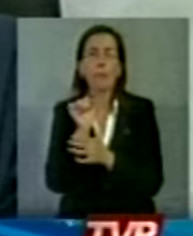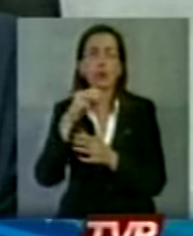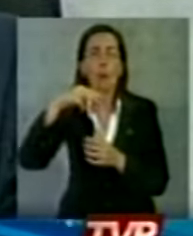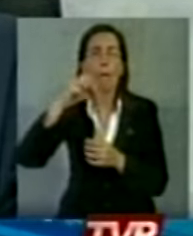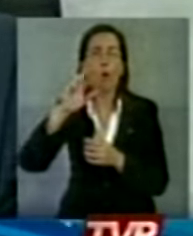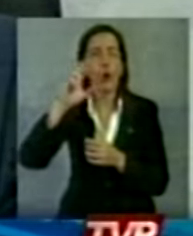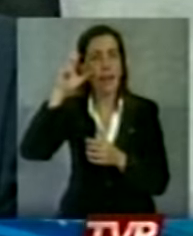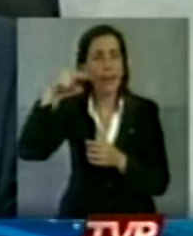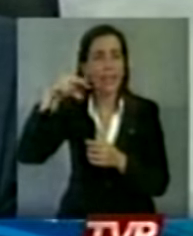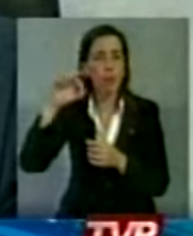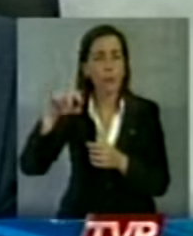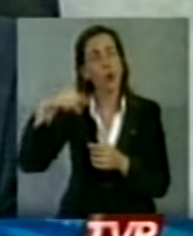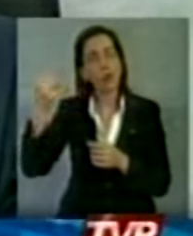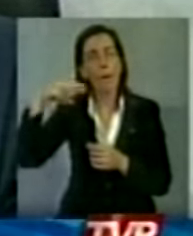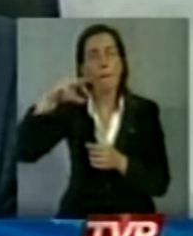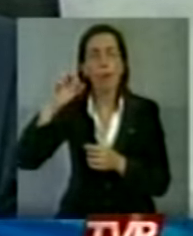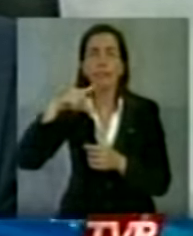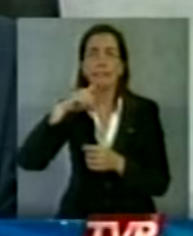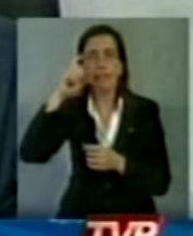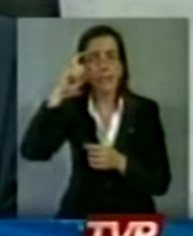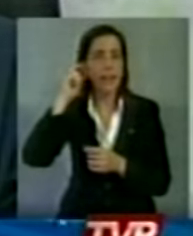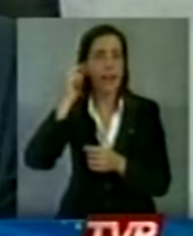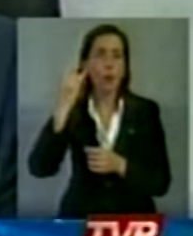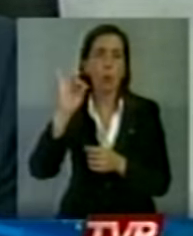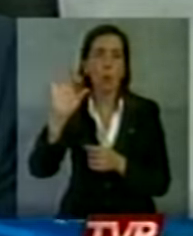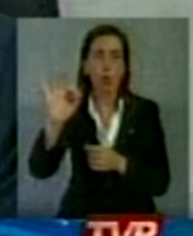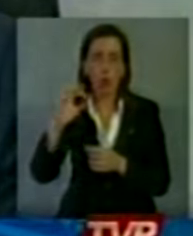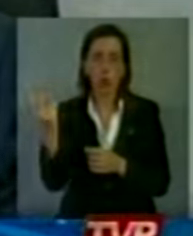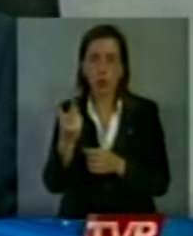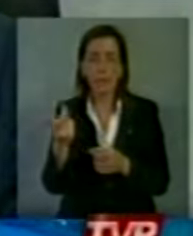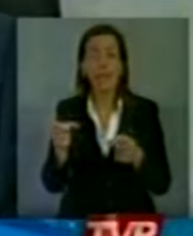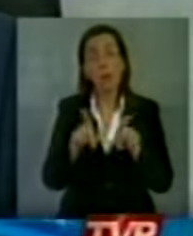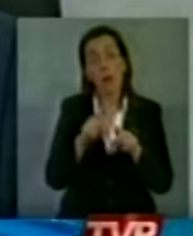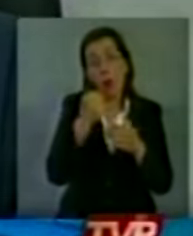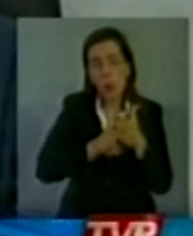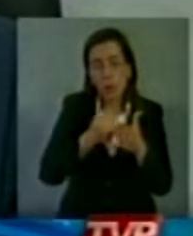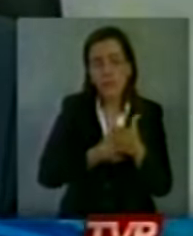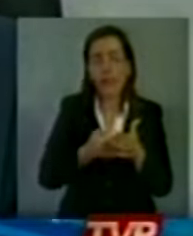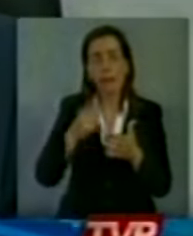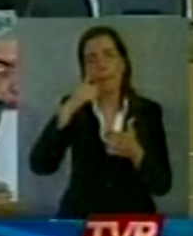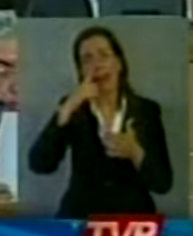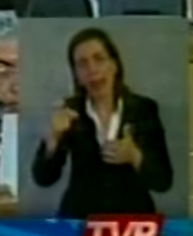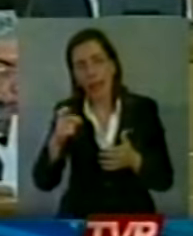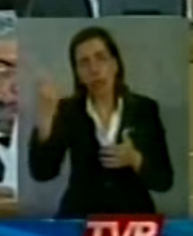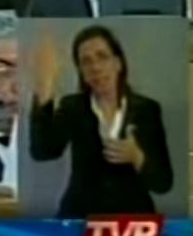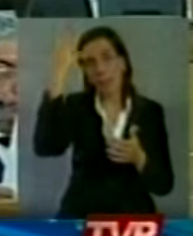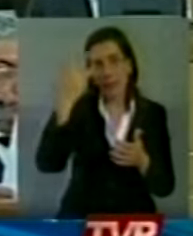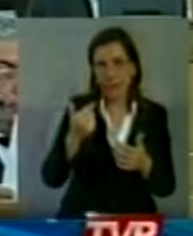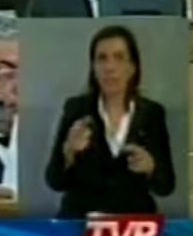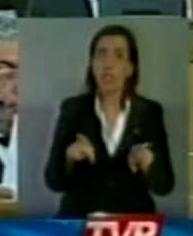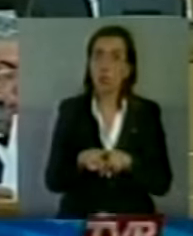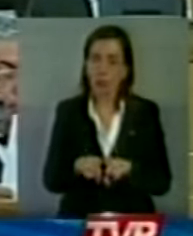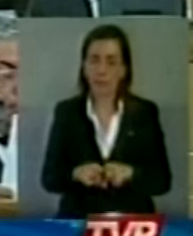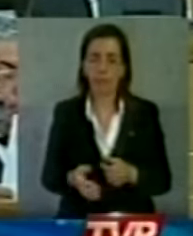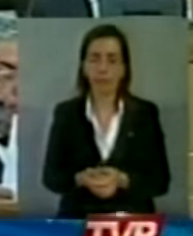y Bernardo de Monteagudo, y por la que lucharon Manuel Belgrano y José de San Martín. Desde